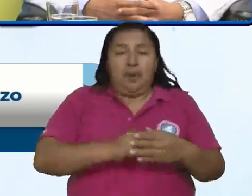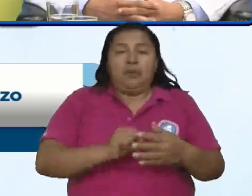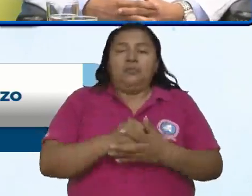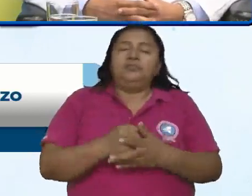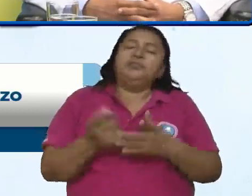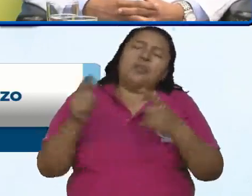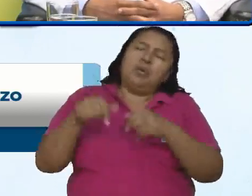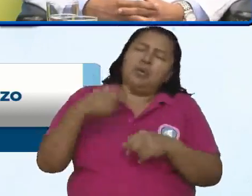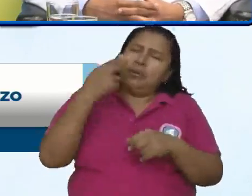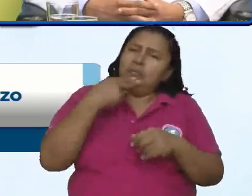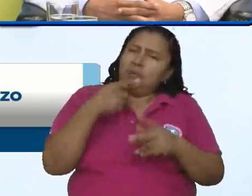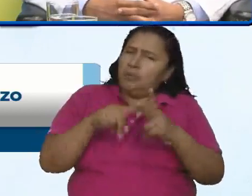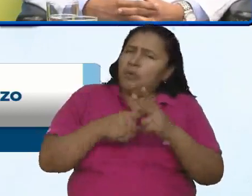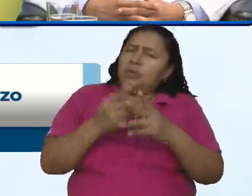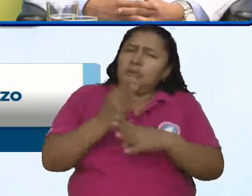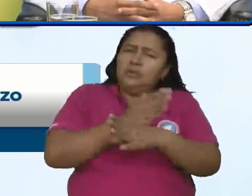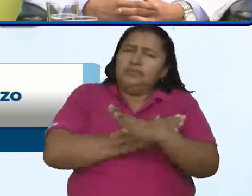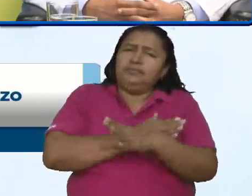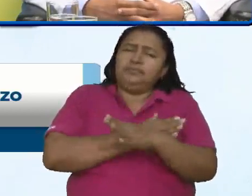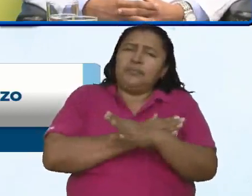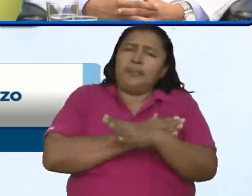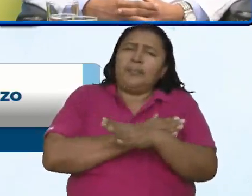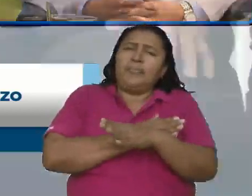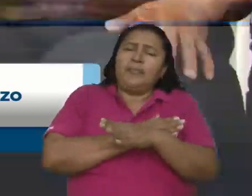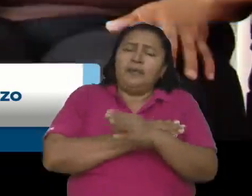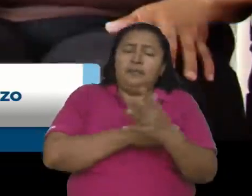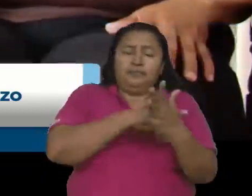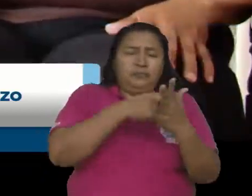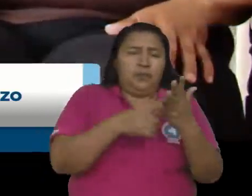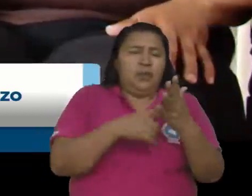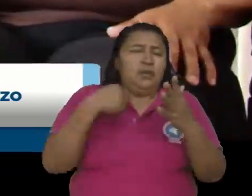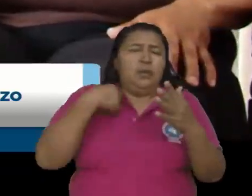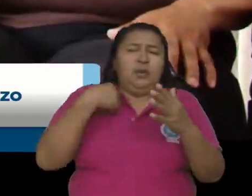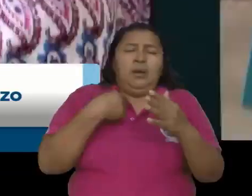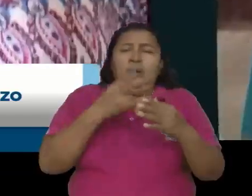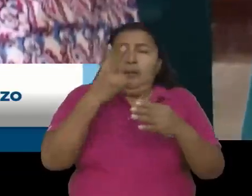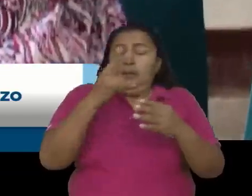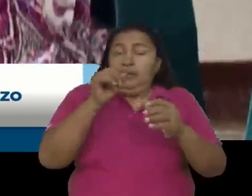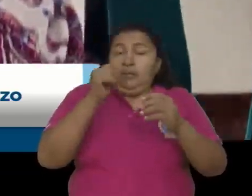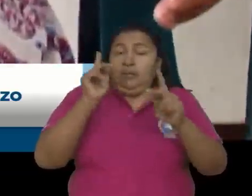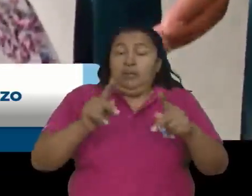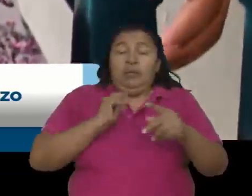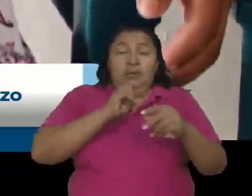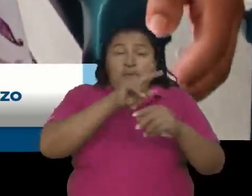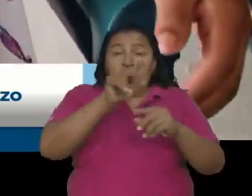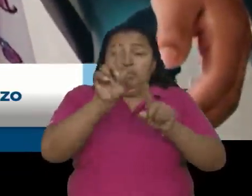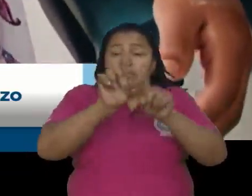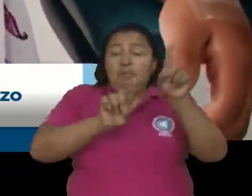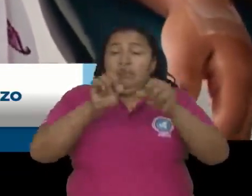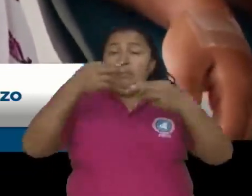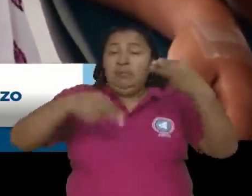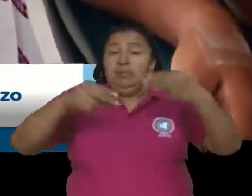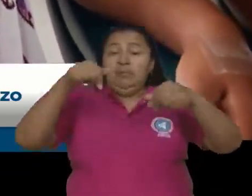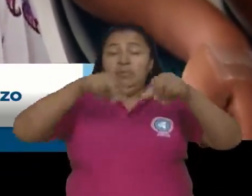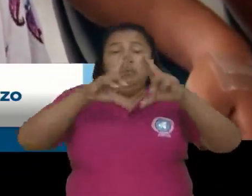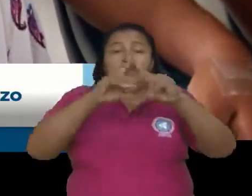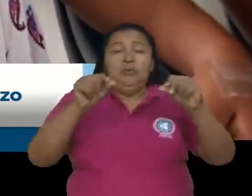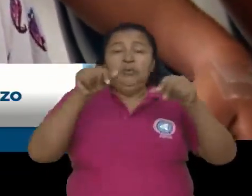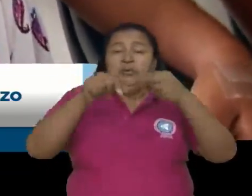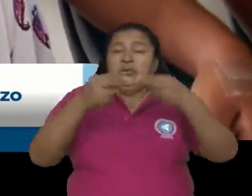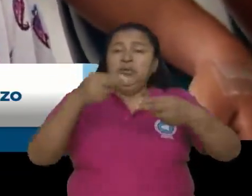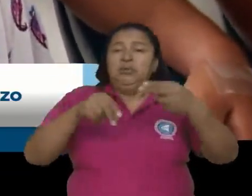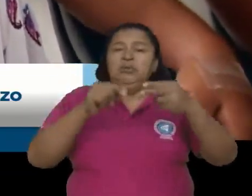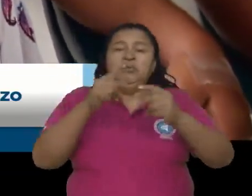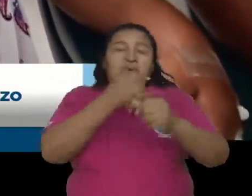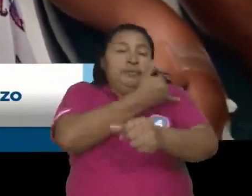Ahora, yo le decía al inicio que dos de cada, siempre estamos en esta misma estadística en nuestro país. En el caso del